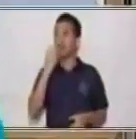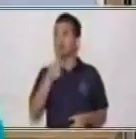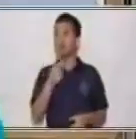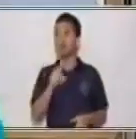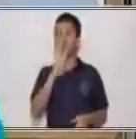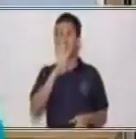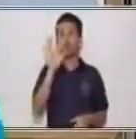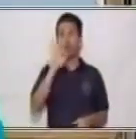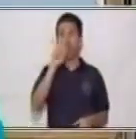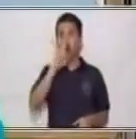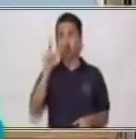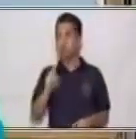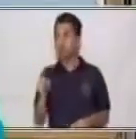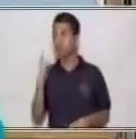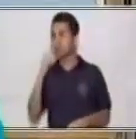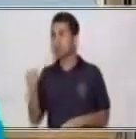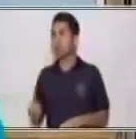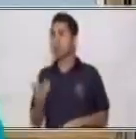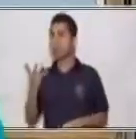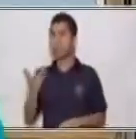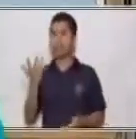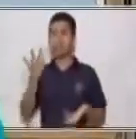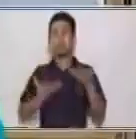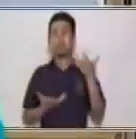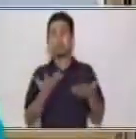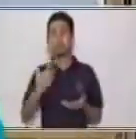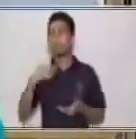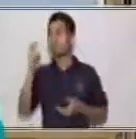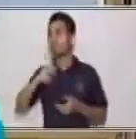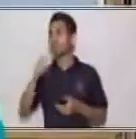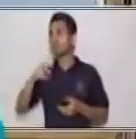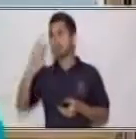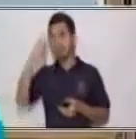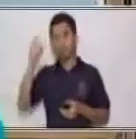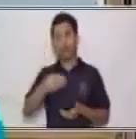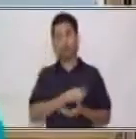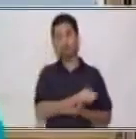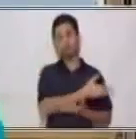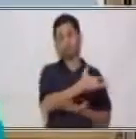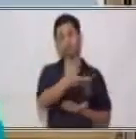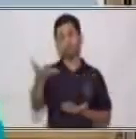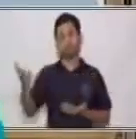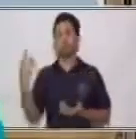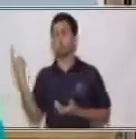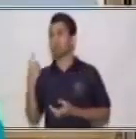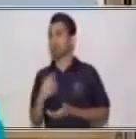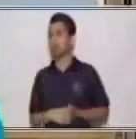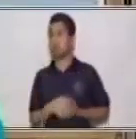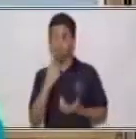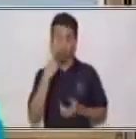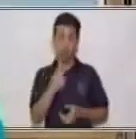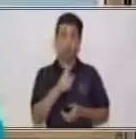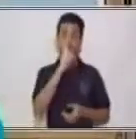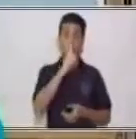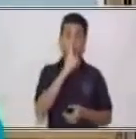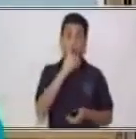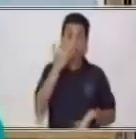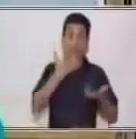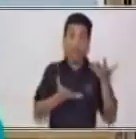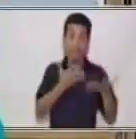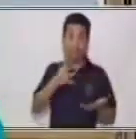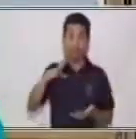a todos? Acuérdense que 1 libra cada 1 libra tiene 16